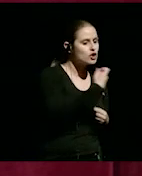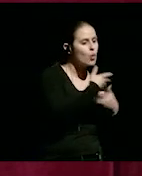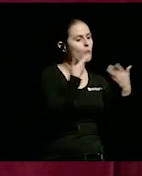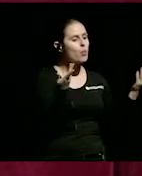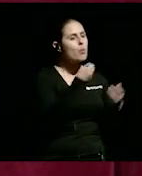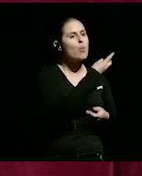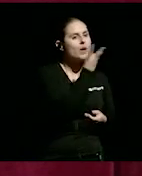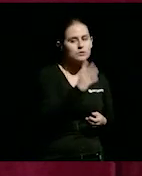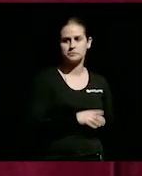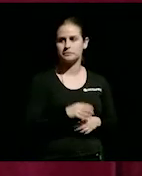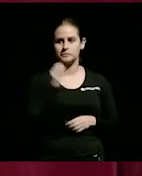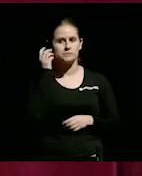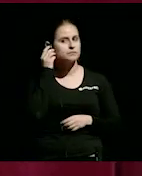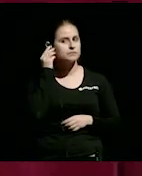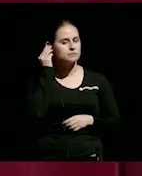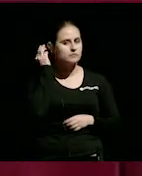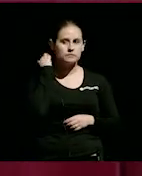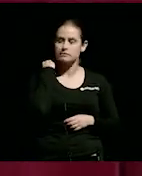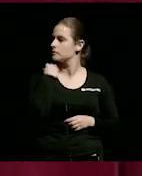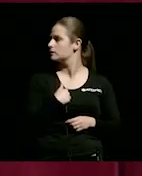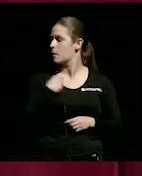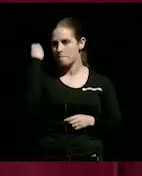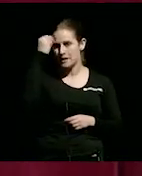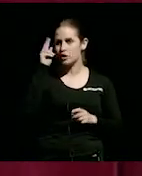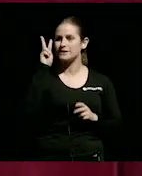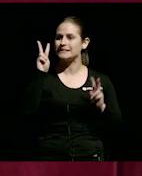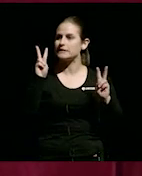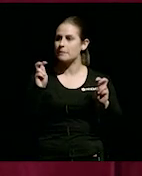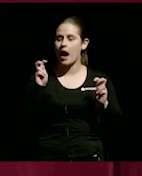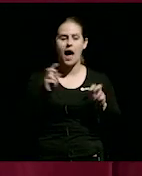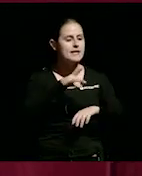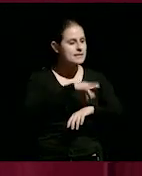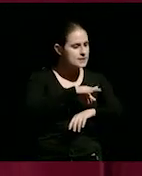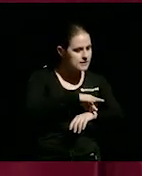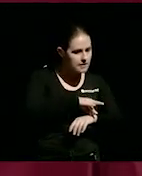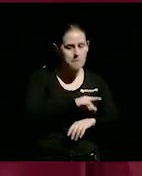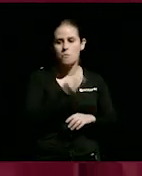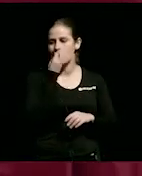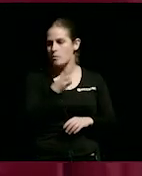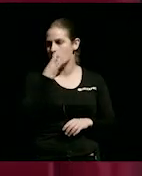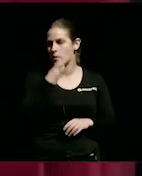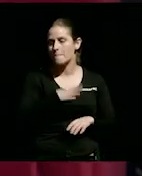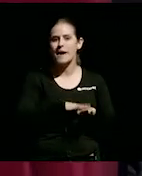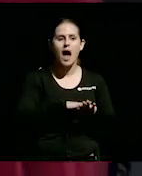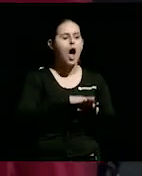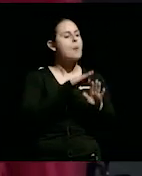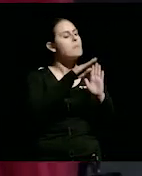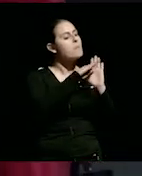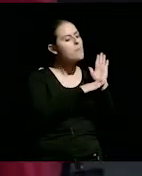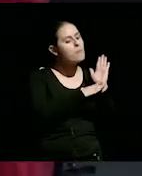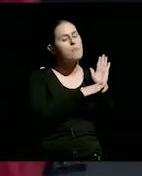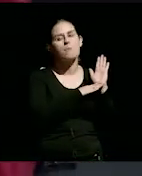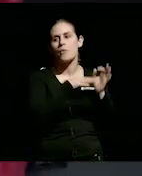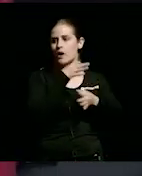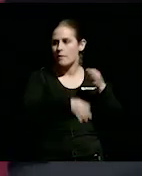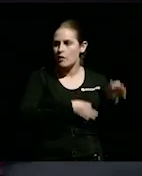bueno, que lo de las ayudas está muy bien, pero también haría falta pues eso, disposición, que los programadores vengan aquí, que compartan, que